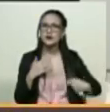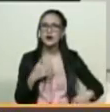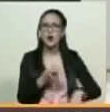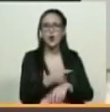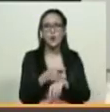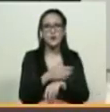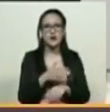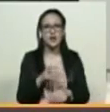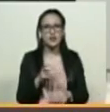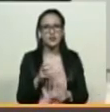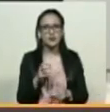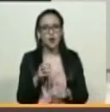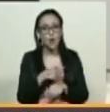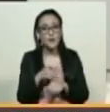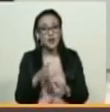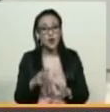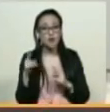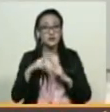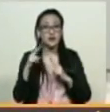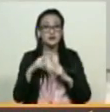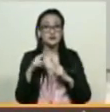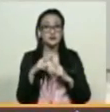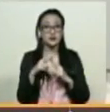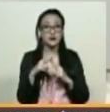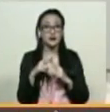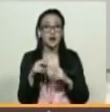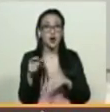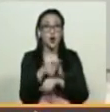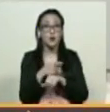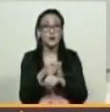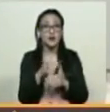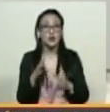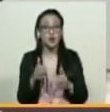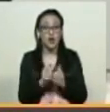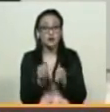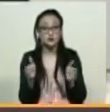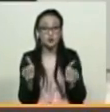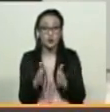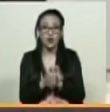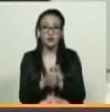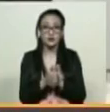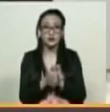gobernadora del estado Táchira, al gobernador del estado Anzoátegui,